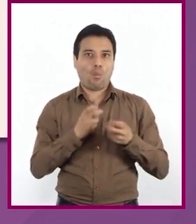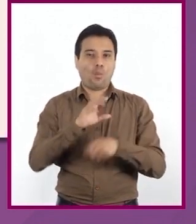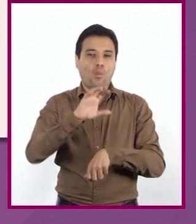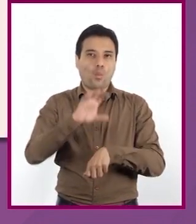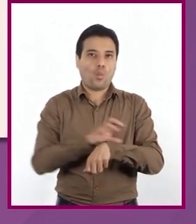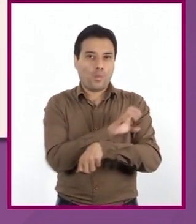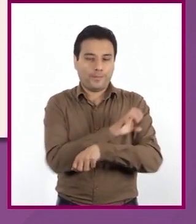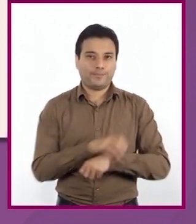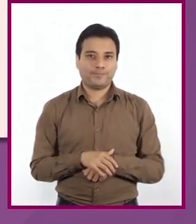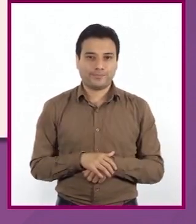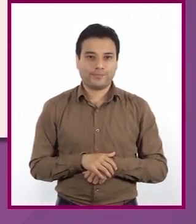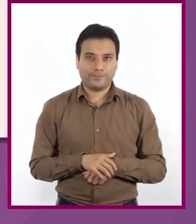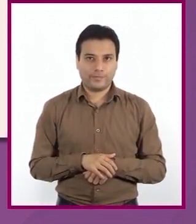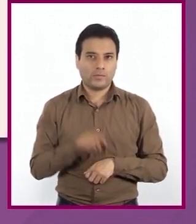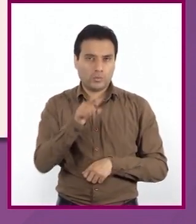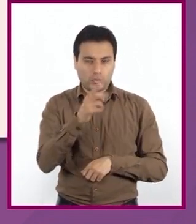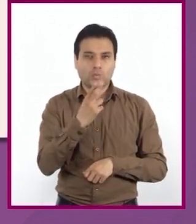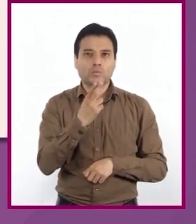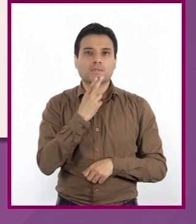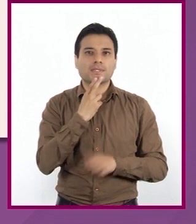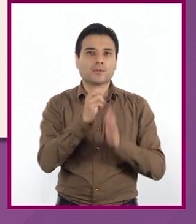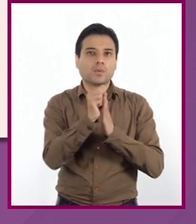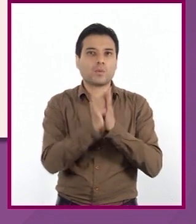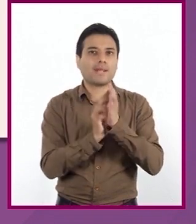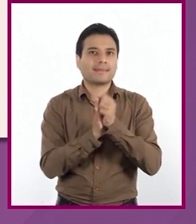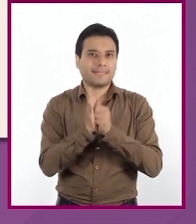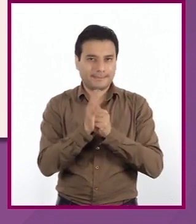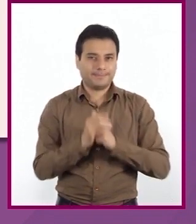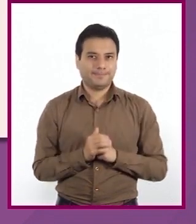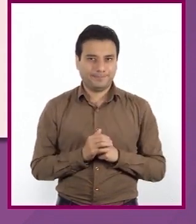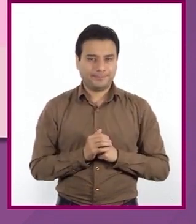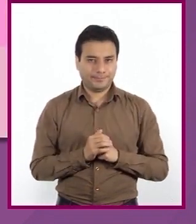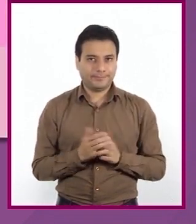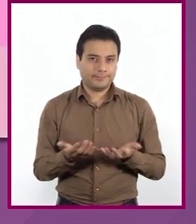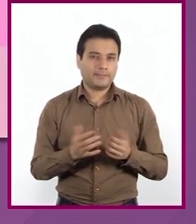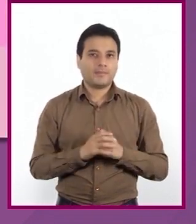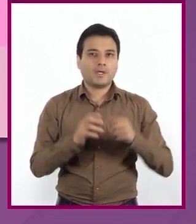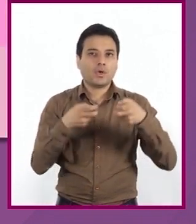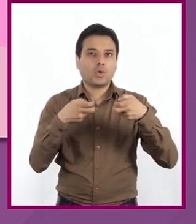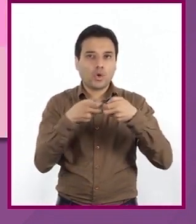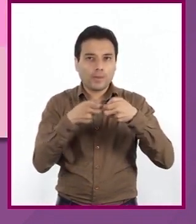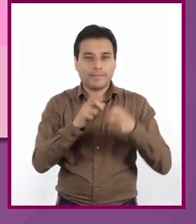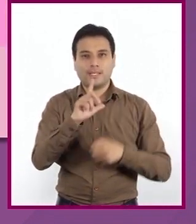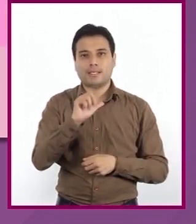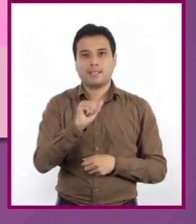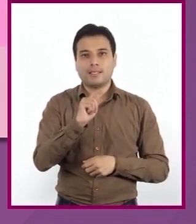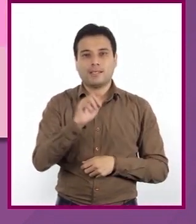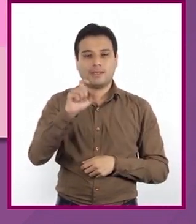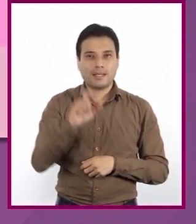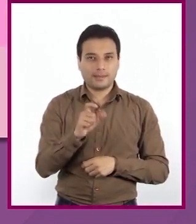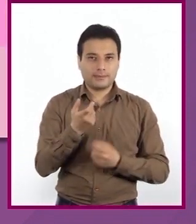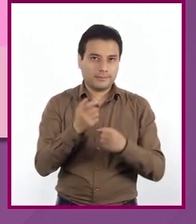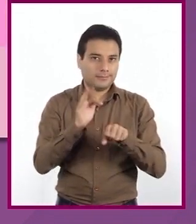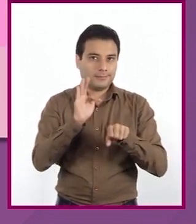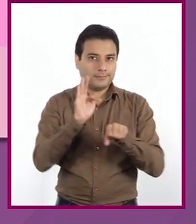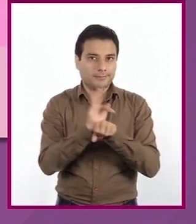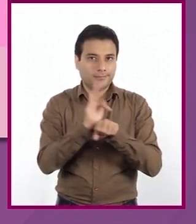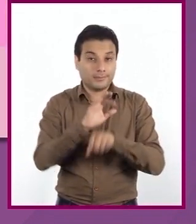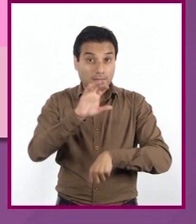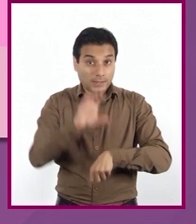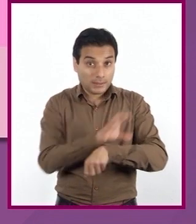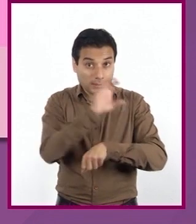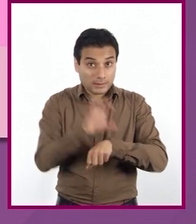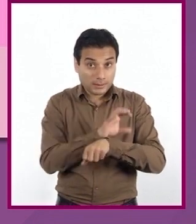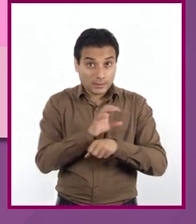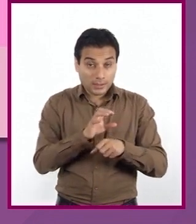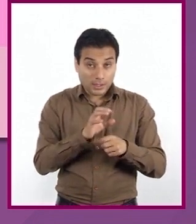Utilizar guantes dieléctricos creados con materiales aislantes como goma o látex, pues estos impiden la conducción de